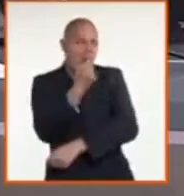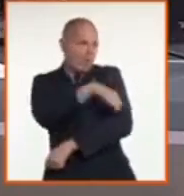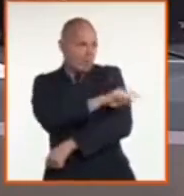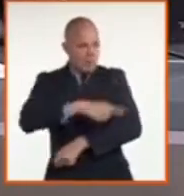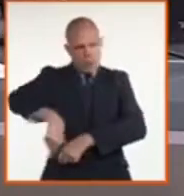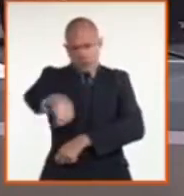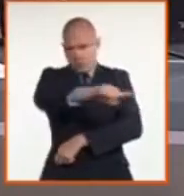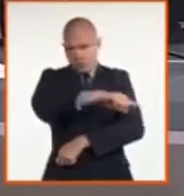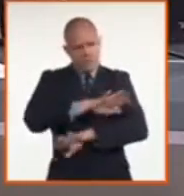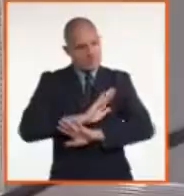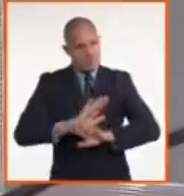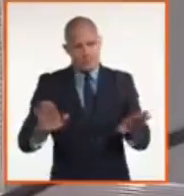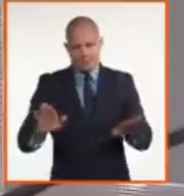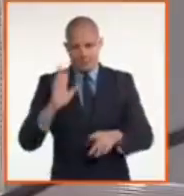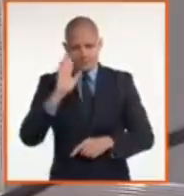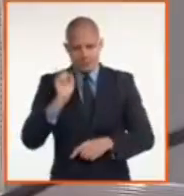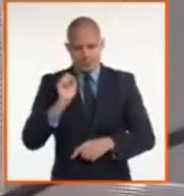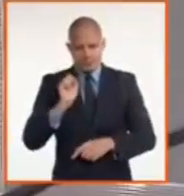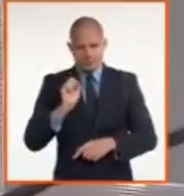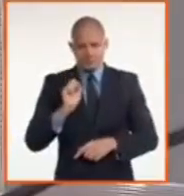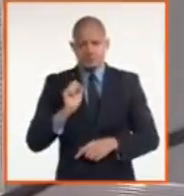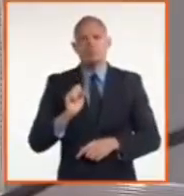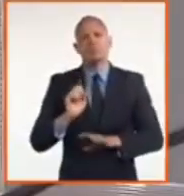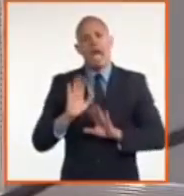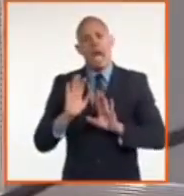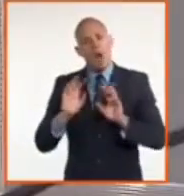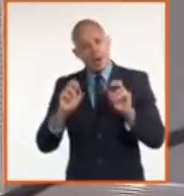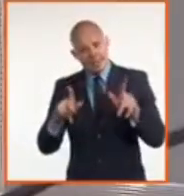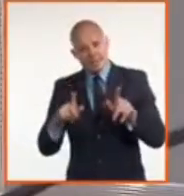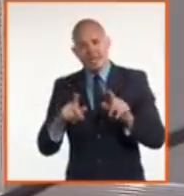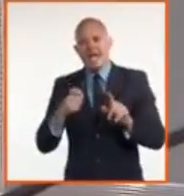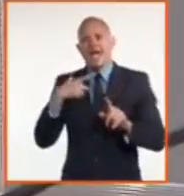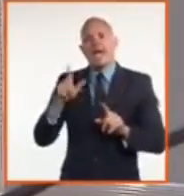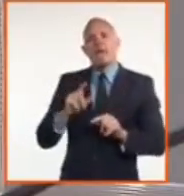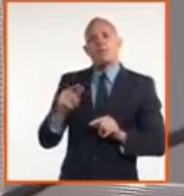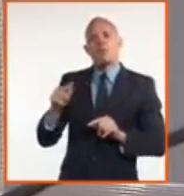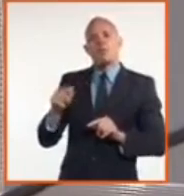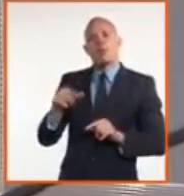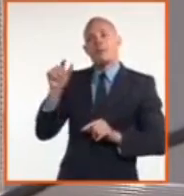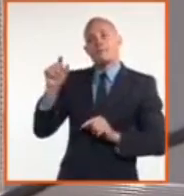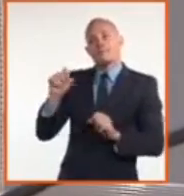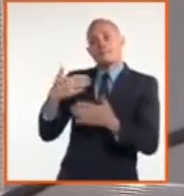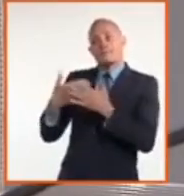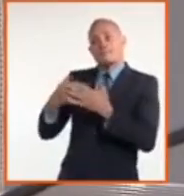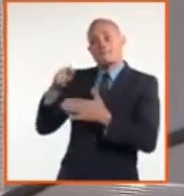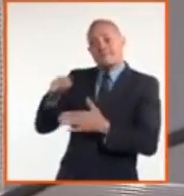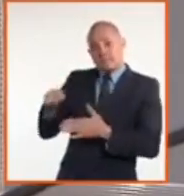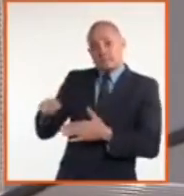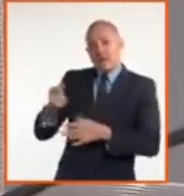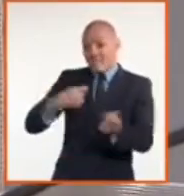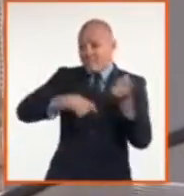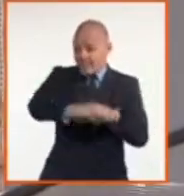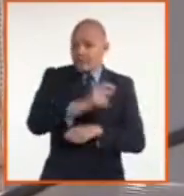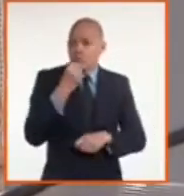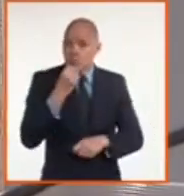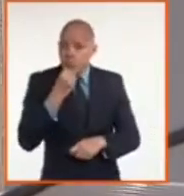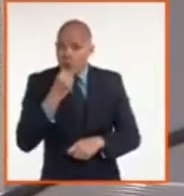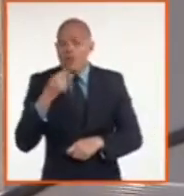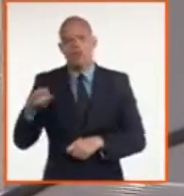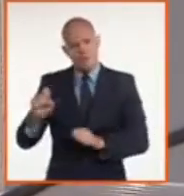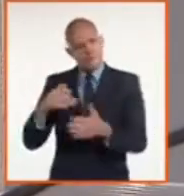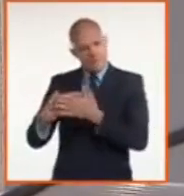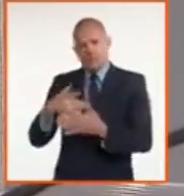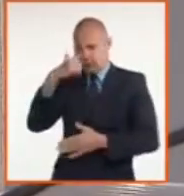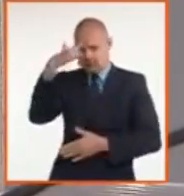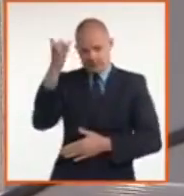que pasó es lo mismo en la parte de abajo no hay ninguna incidencia en lo que vamos a hacer a partir de mañana con lo que ya está establecido las